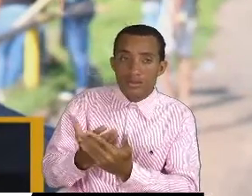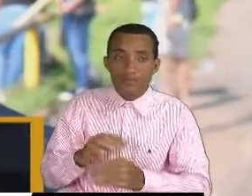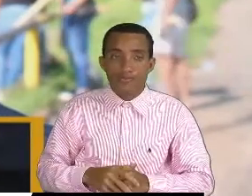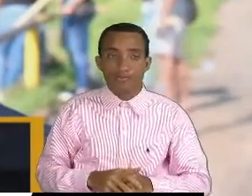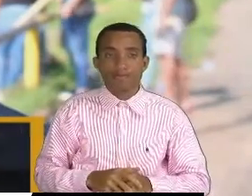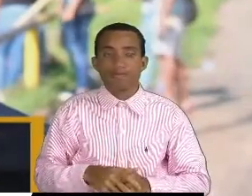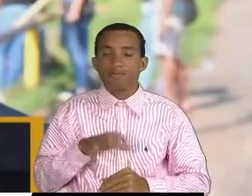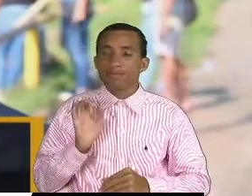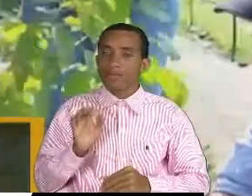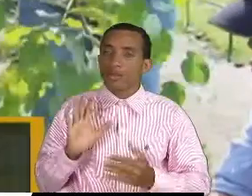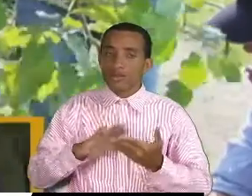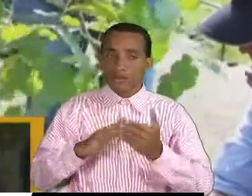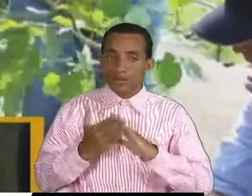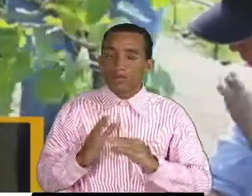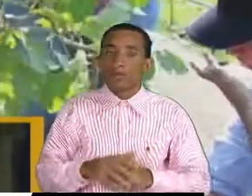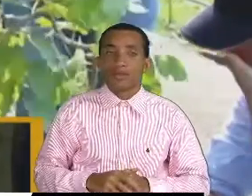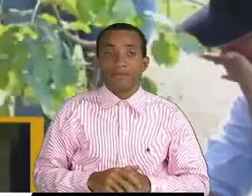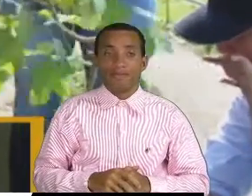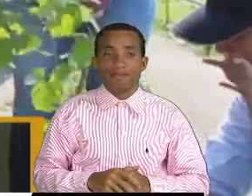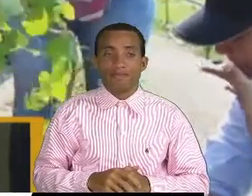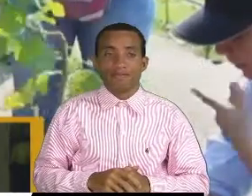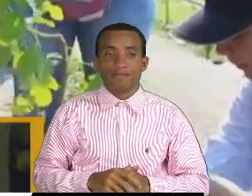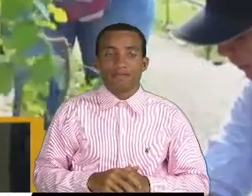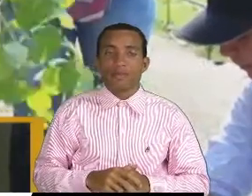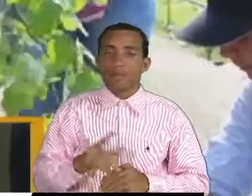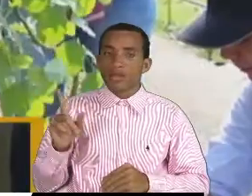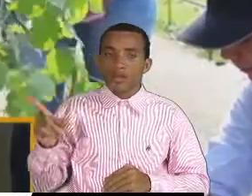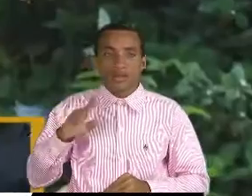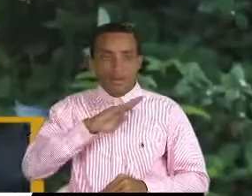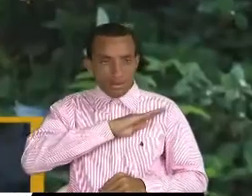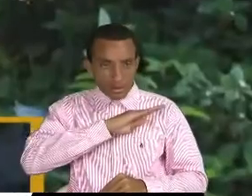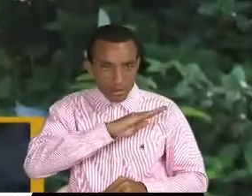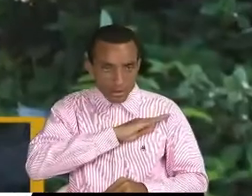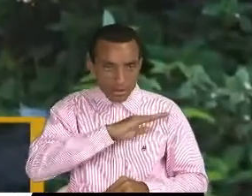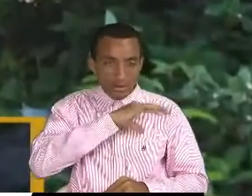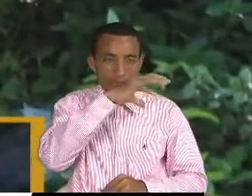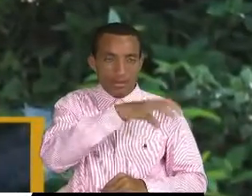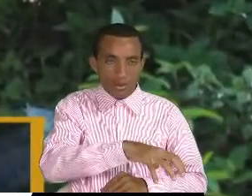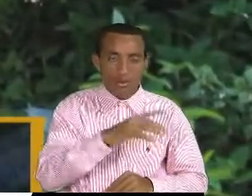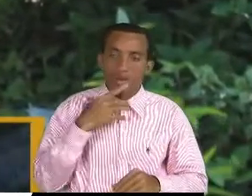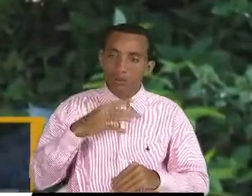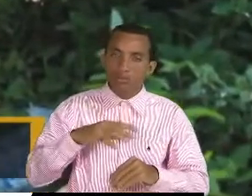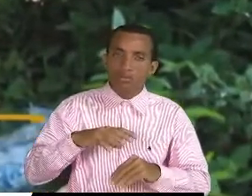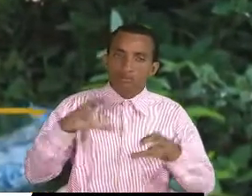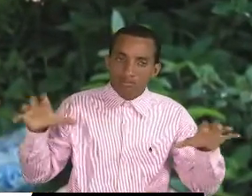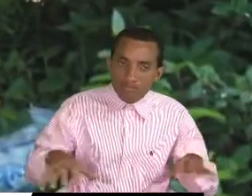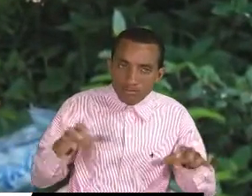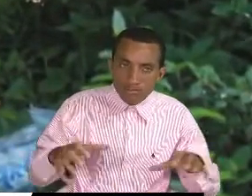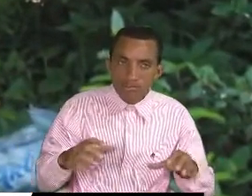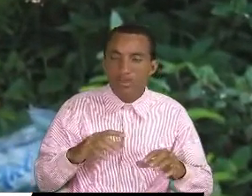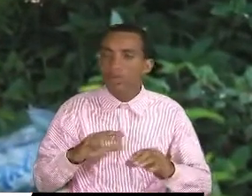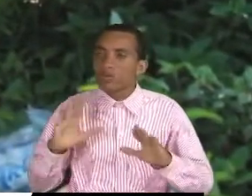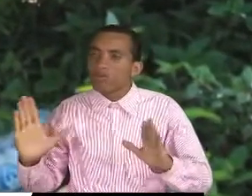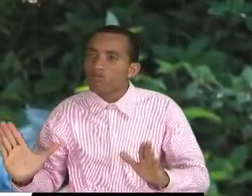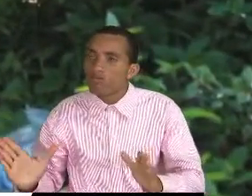ese clamor de la comunidad. De esta manera, desde la administración municipal se realizan actividades en pro de mejorar el medio